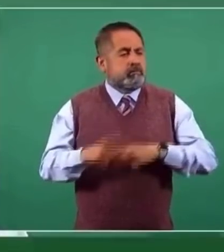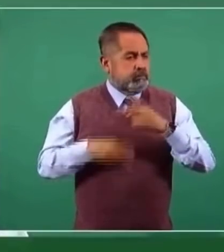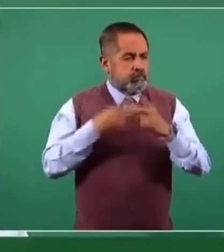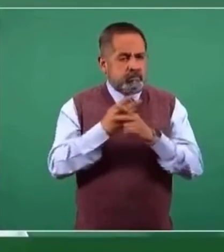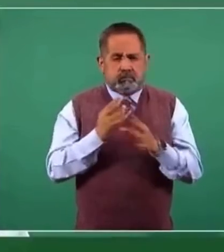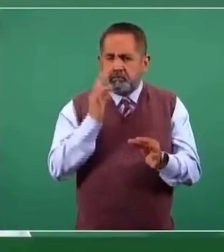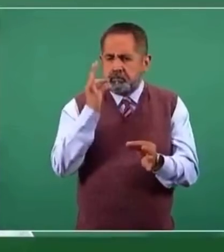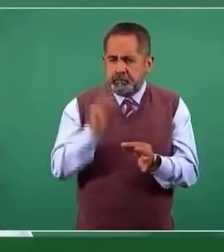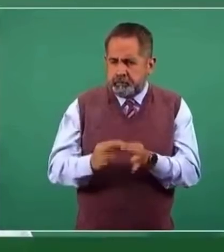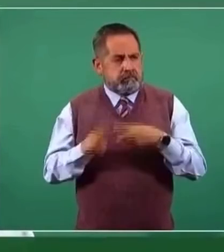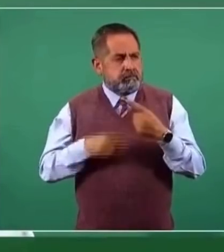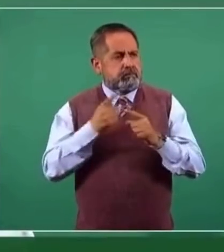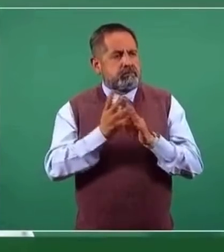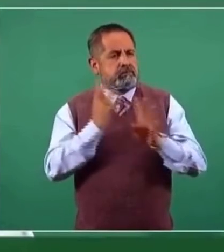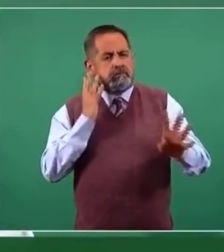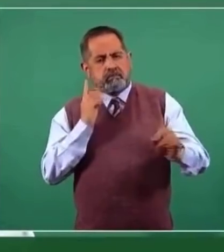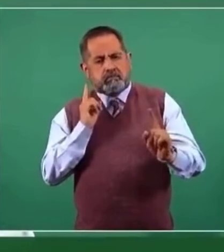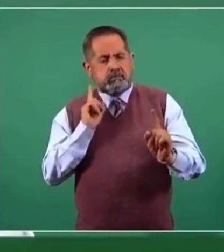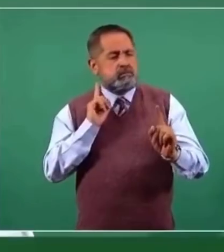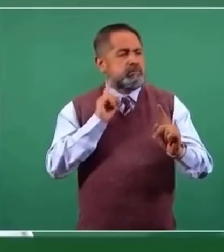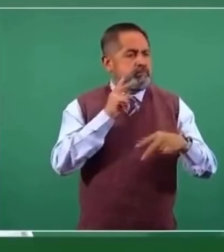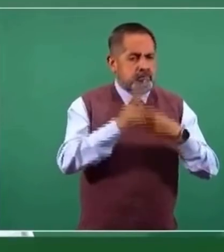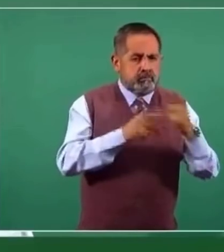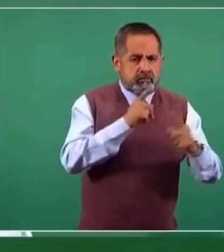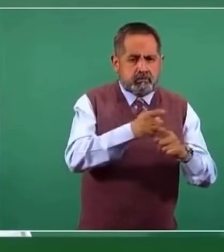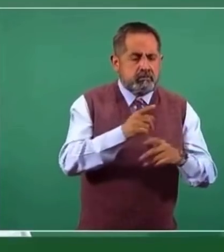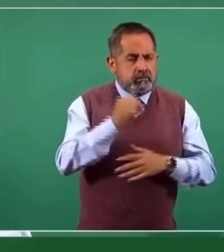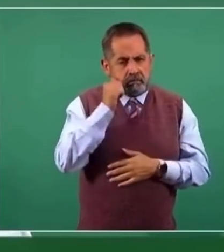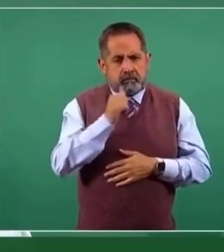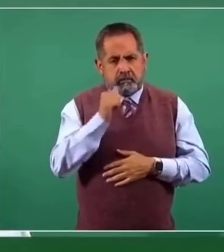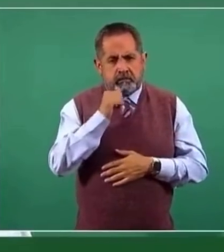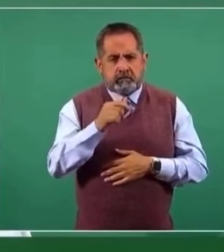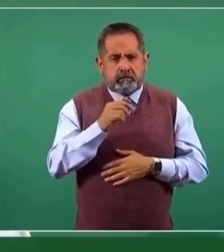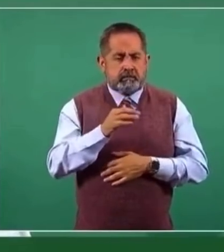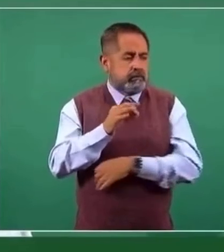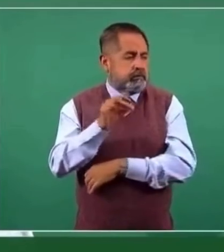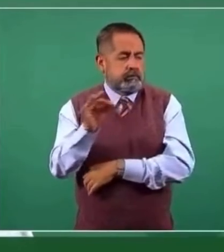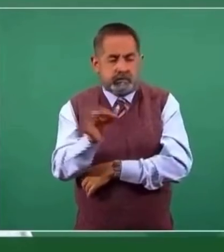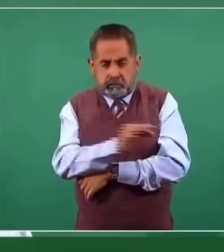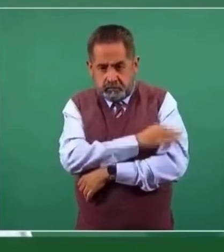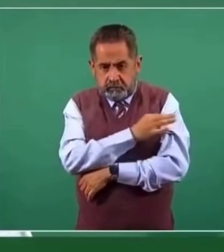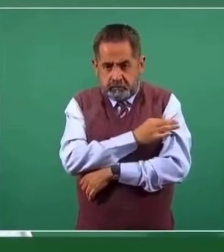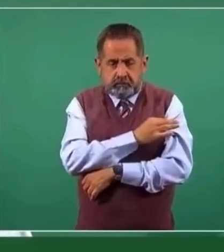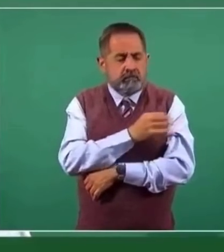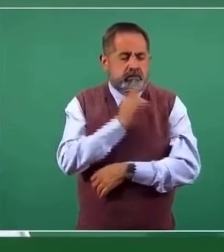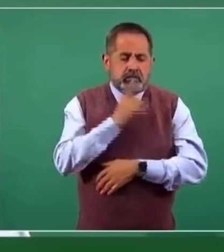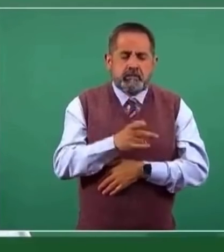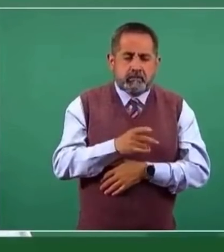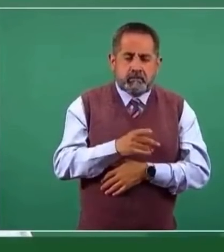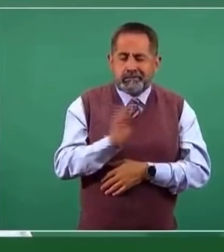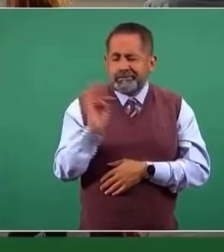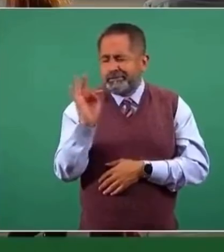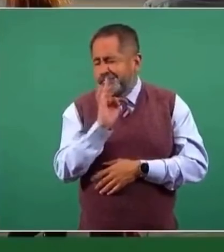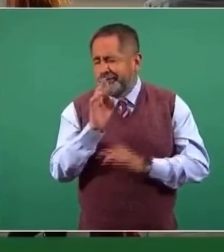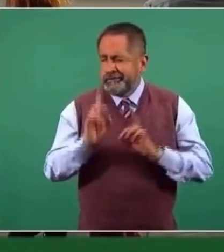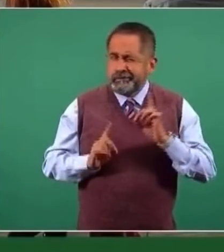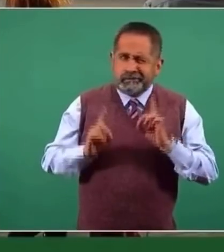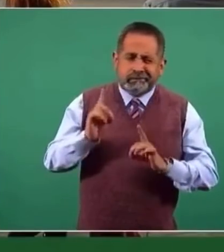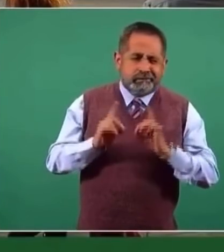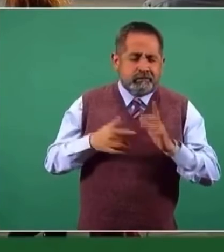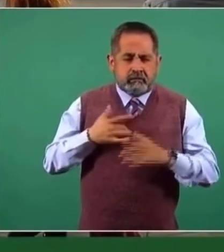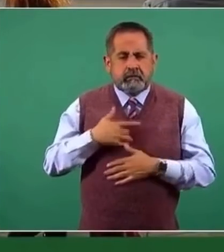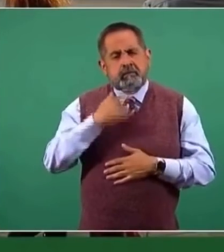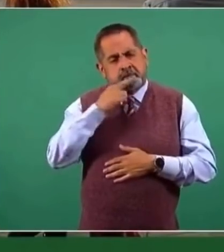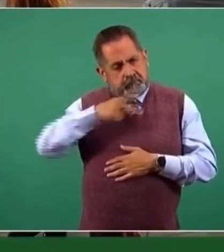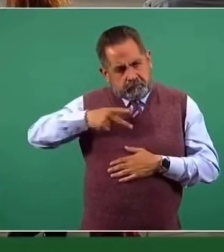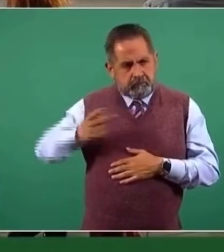a su cita. En la medida de lo posible siempre colóquense la vacuna, pero si tienen alguna duda muy particular,